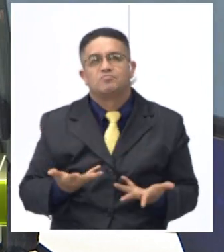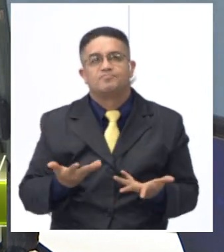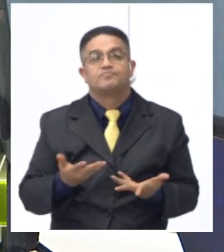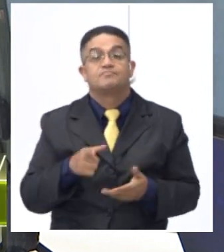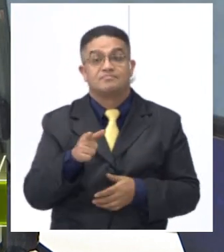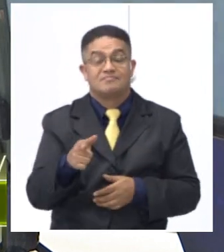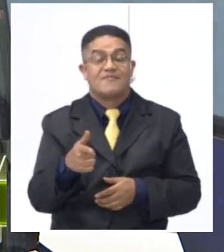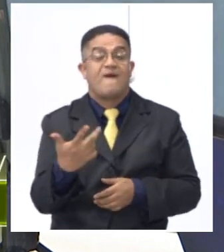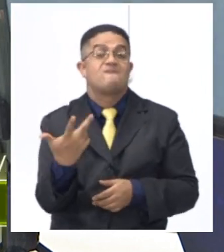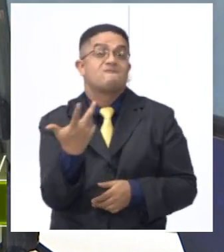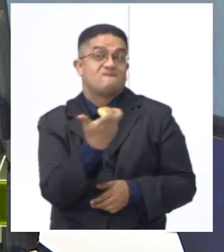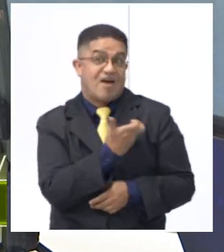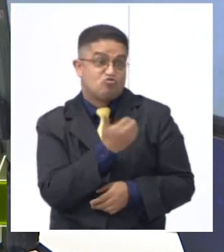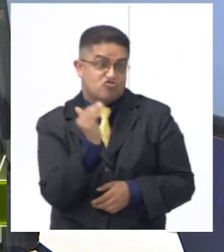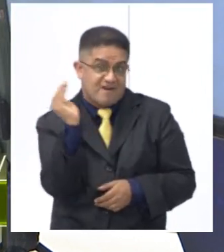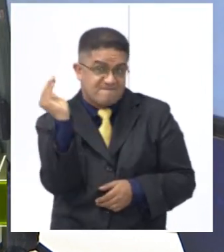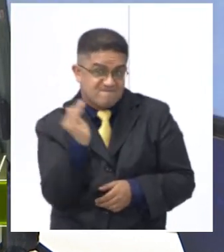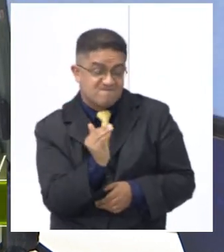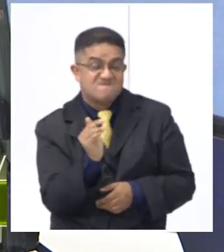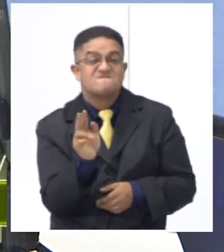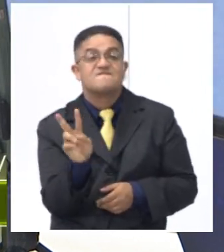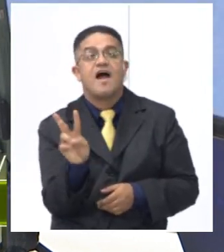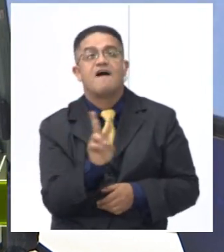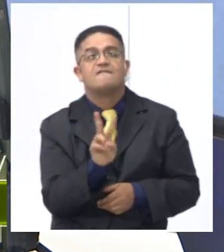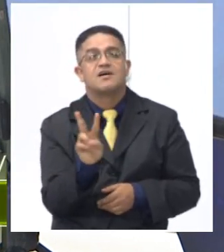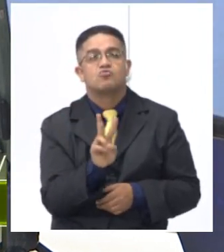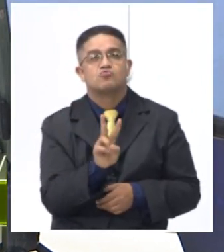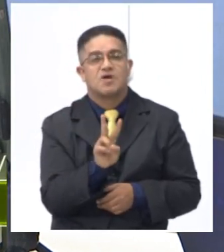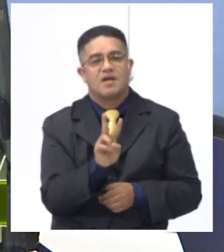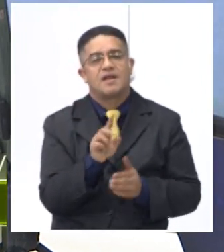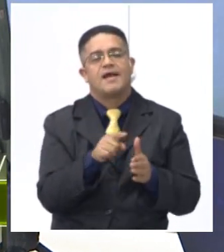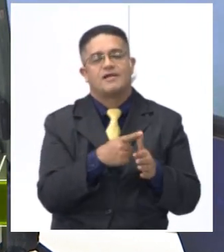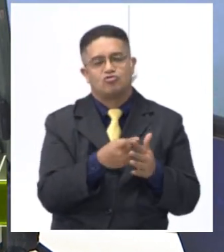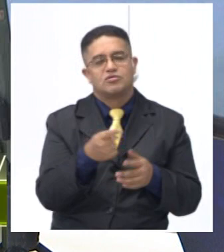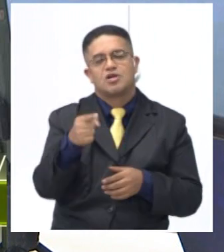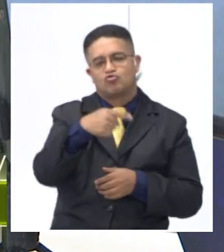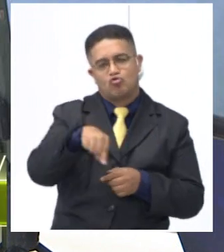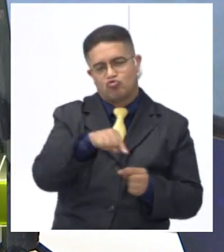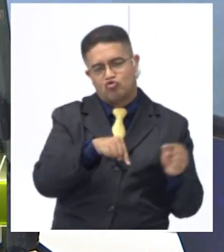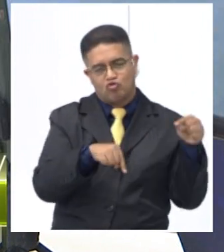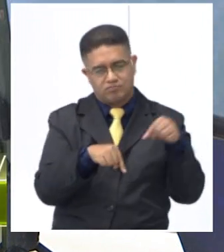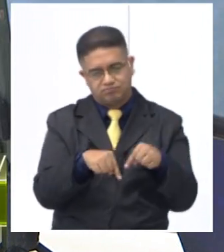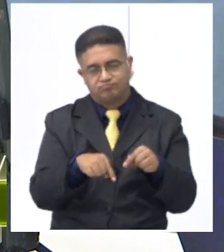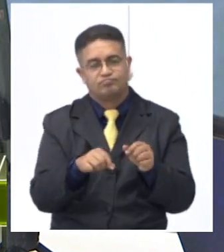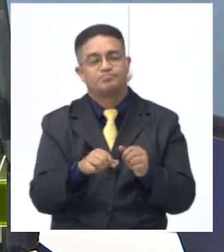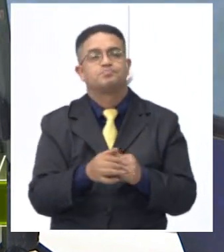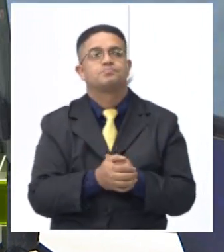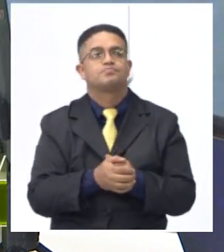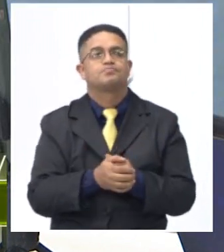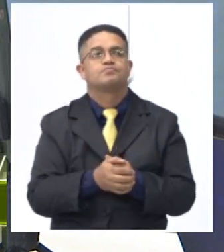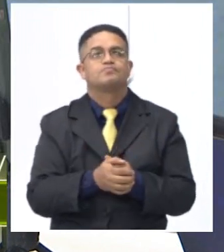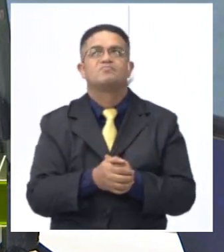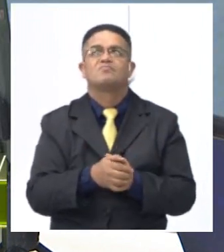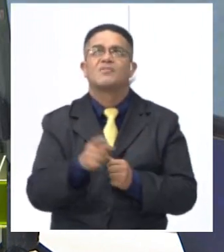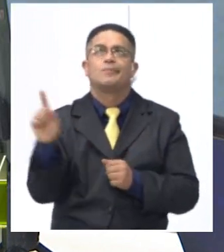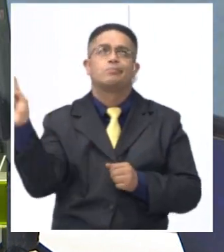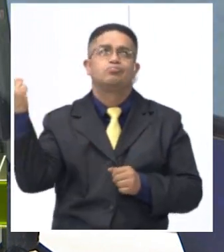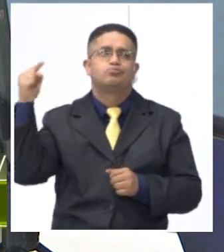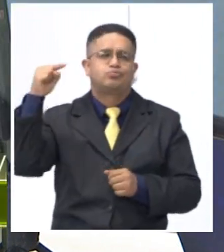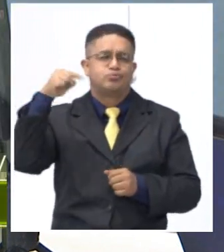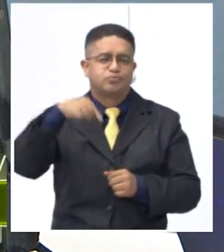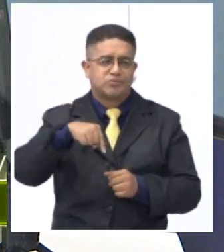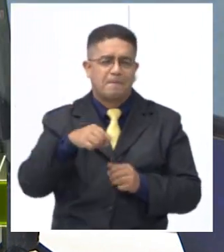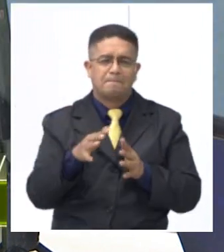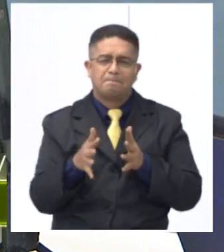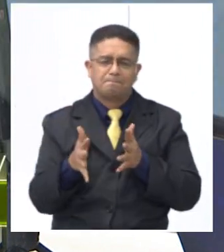vacunas llegaron a Venezuela, y por eso es la presencia de nosotros hoy aquí, Llegaron el 20, en el mes de